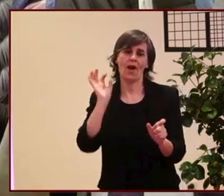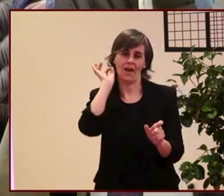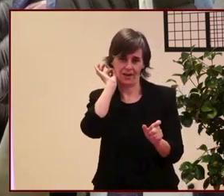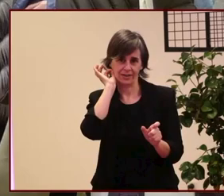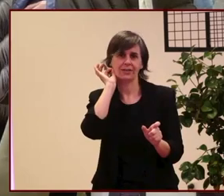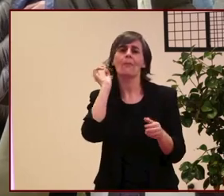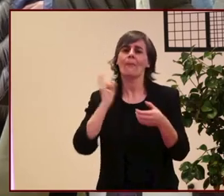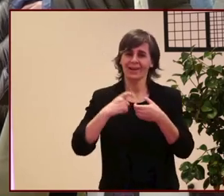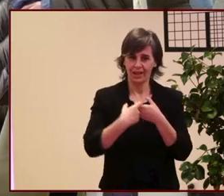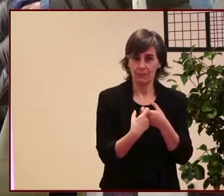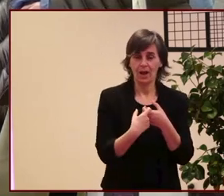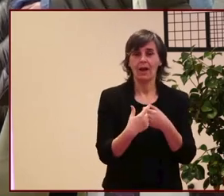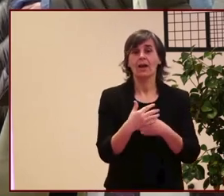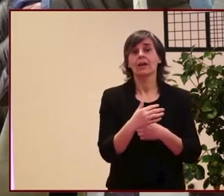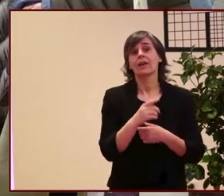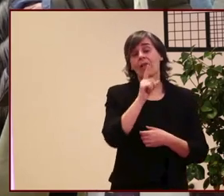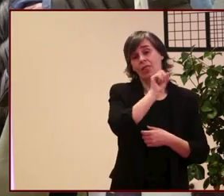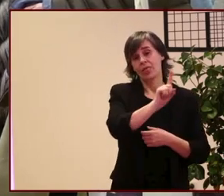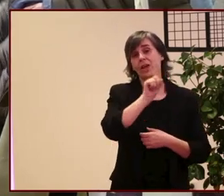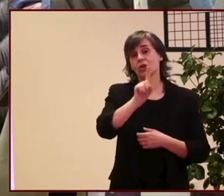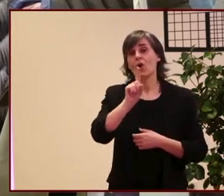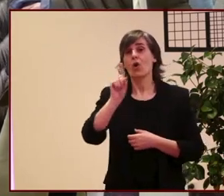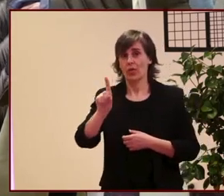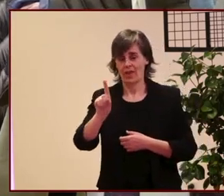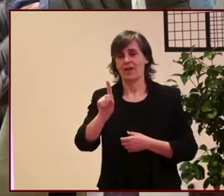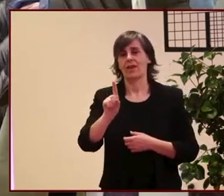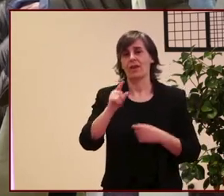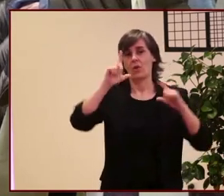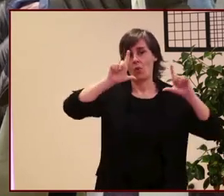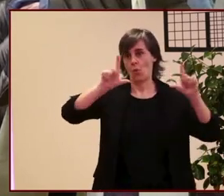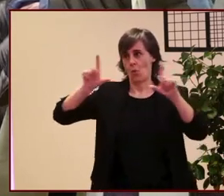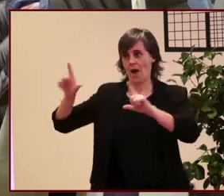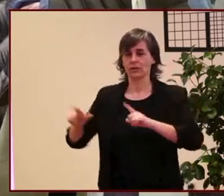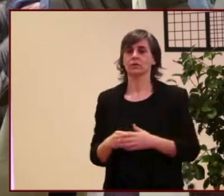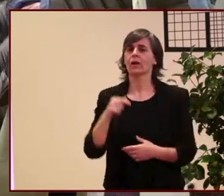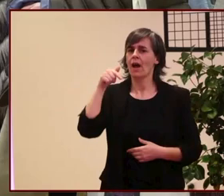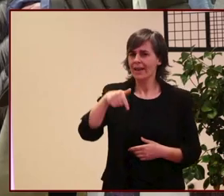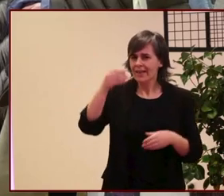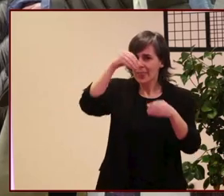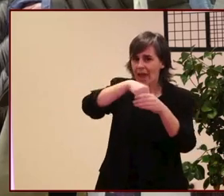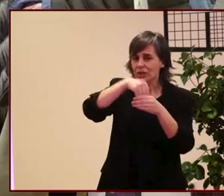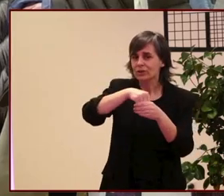111 cuadros aquí hay experiencias de migración de diversidad